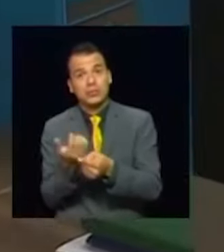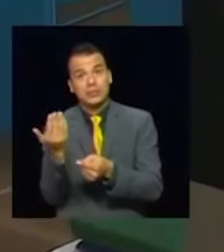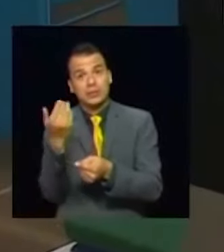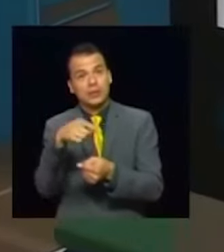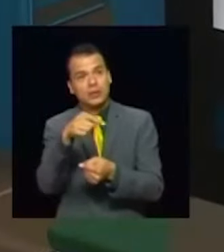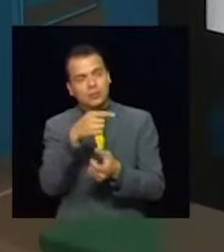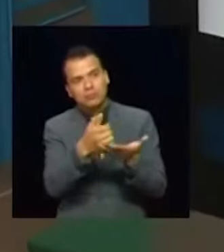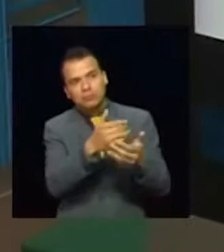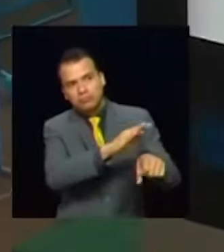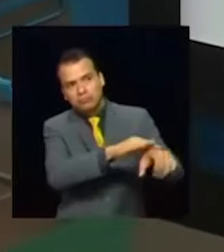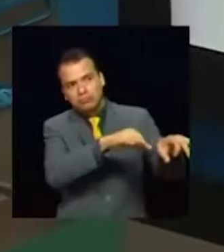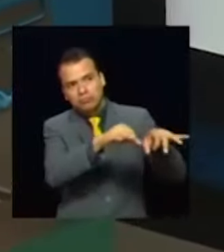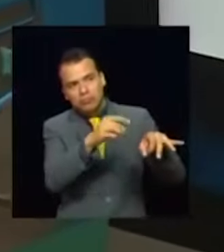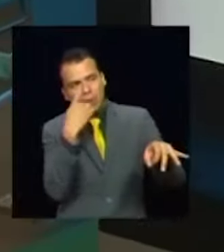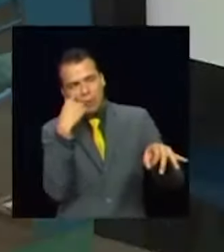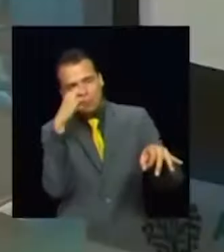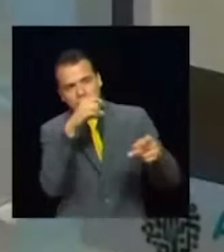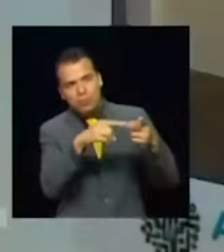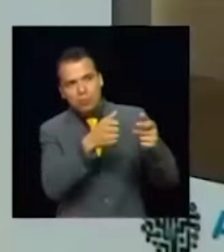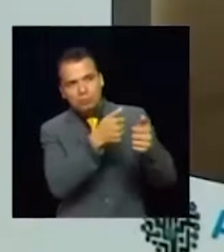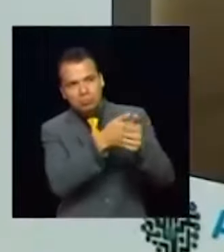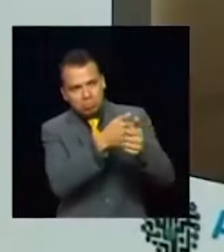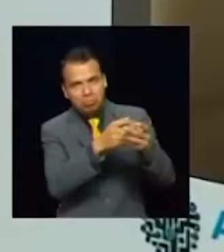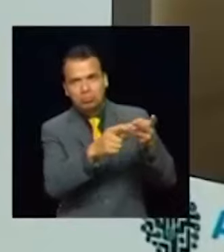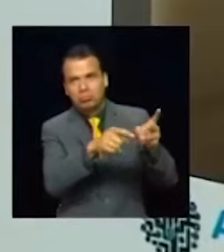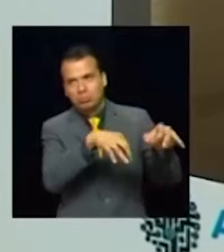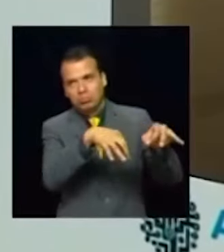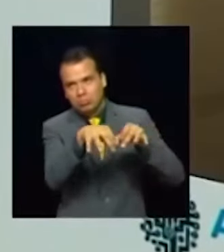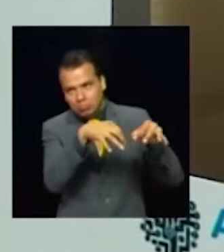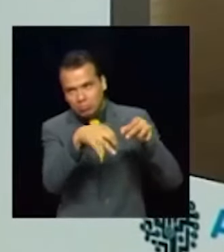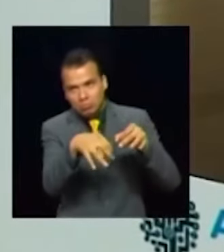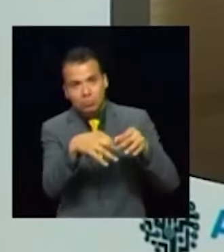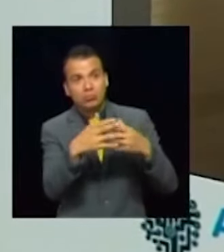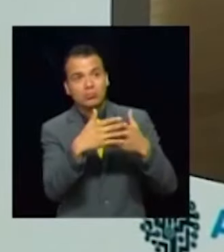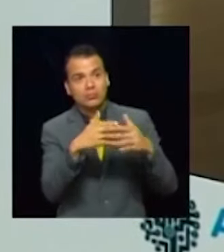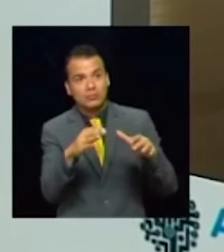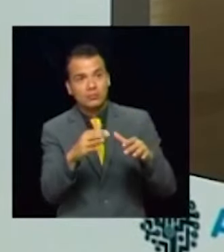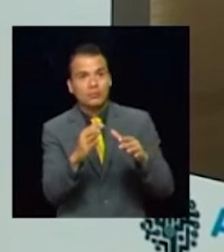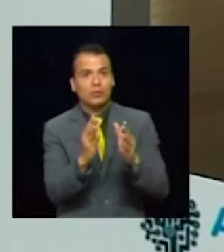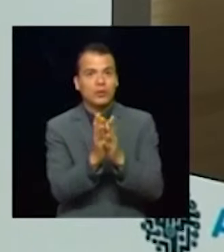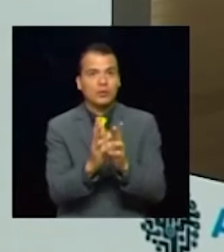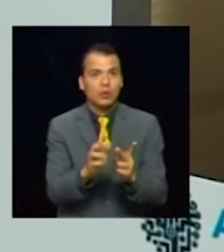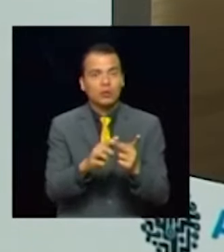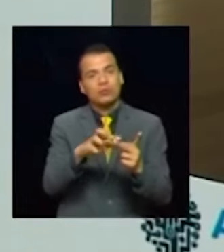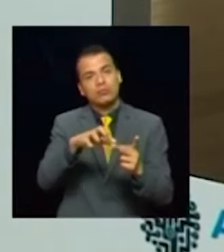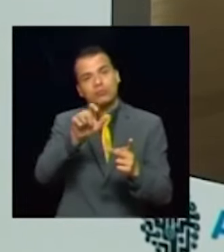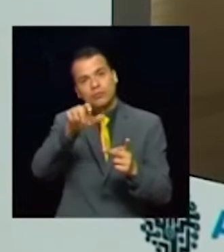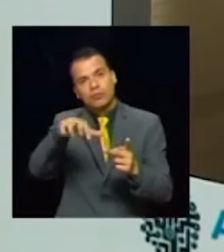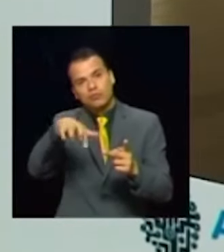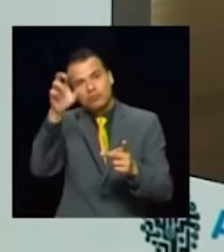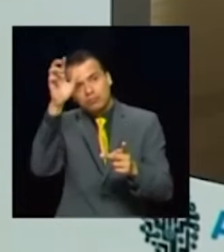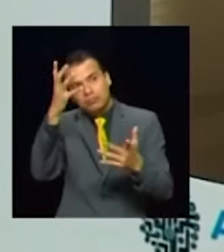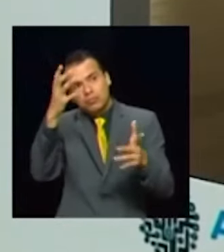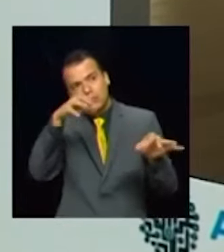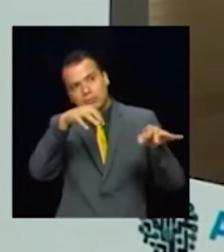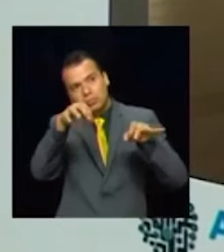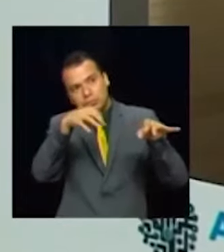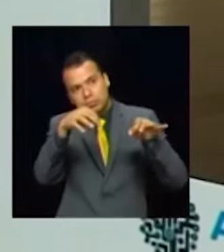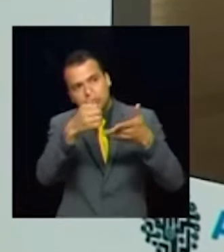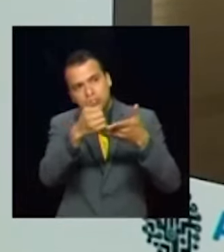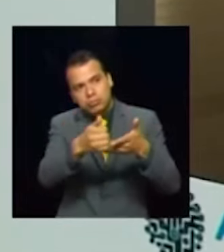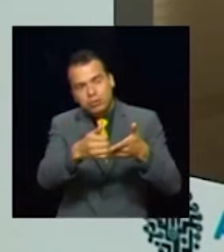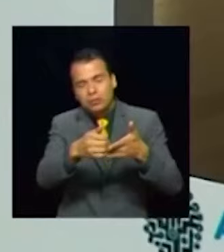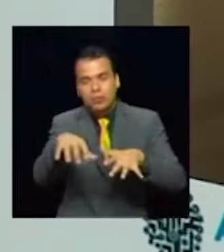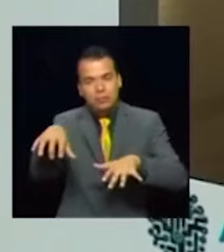diagnósticos, acompañamiento, asesoramiento y guía tanto para estudiantes como para profesionales, enriqueciendo así las experiencias de ambos